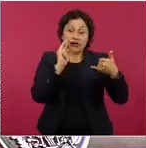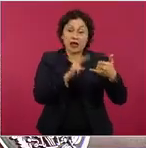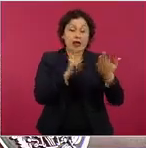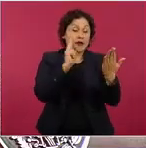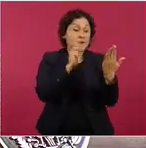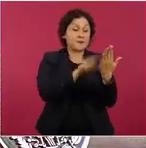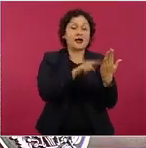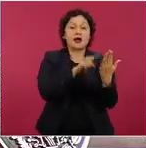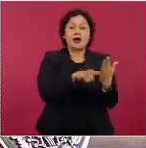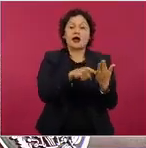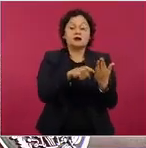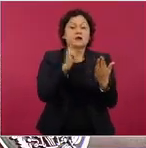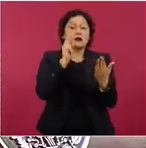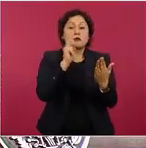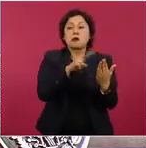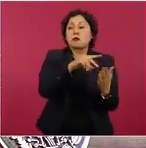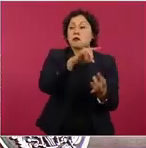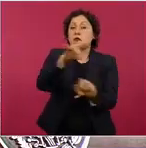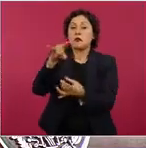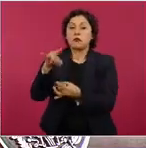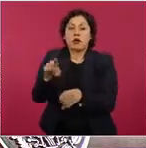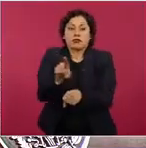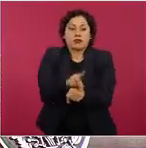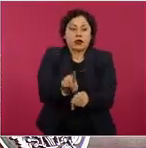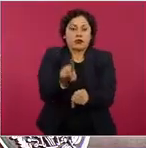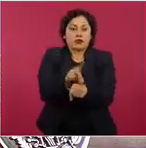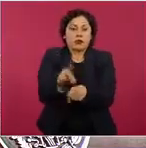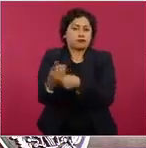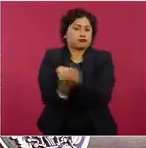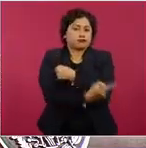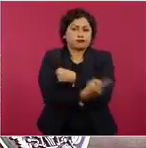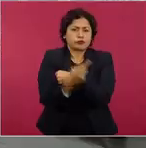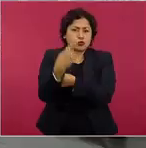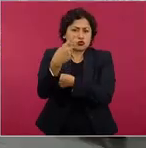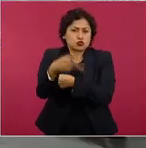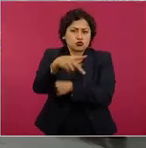comparaciones en automático día con día en donde ustedes viven.